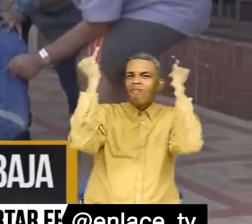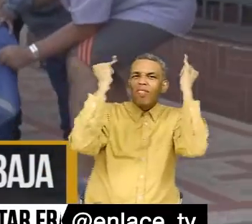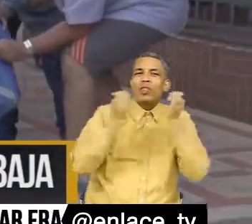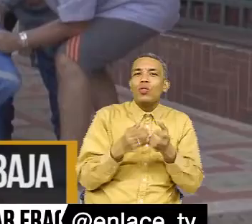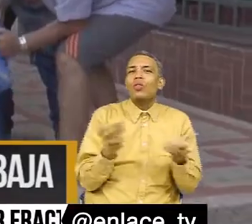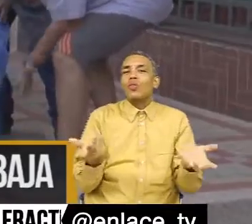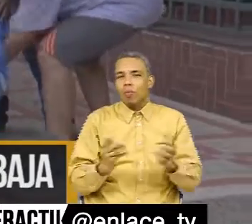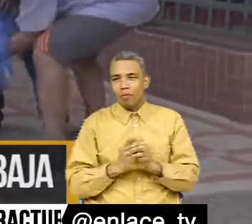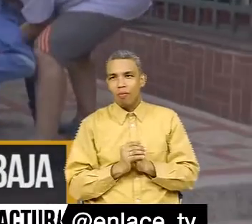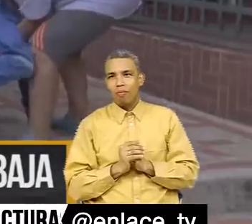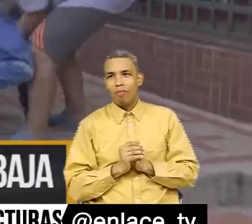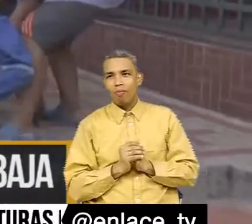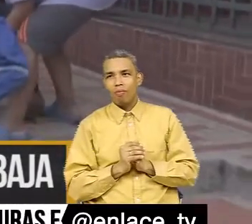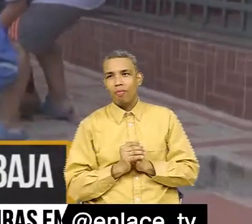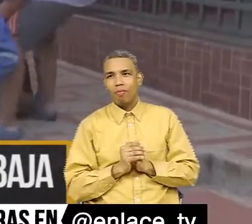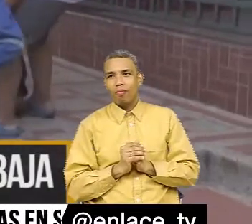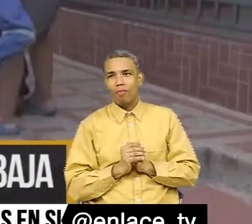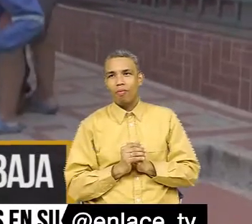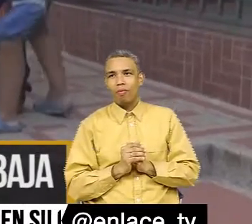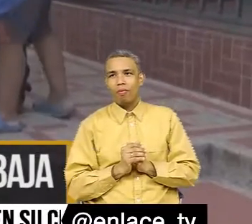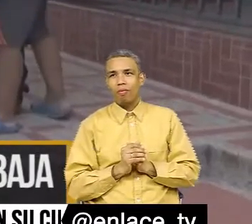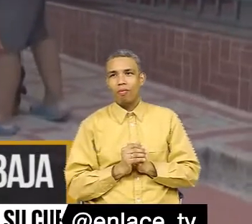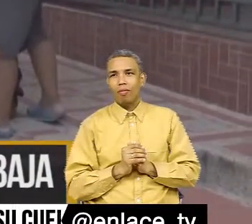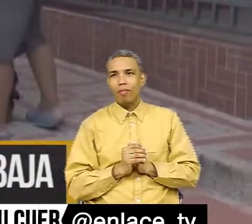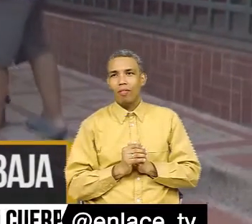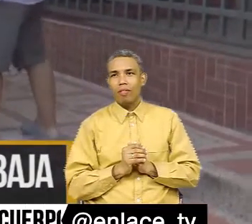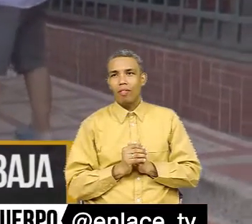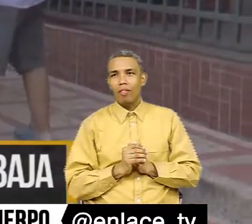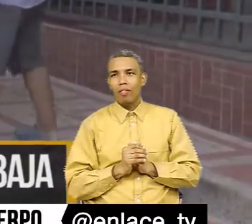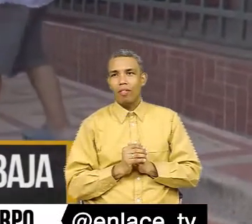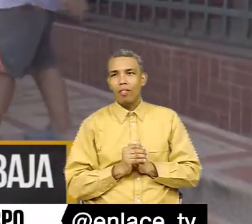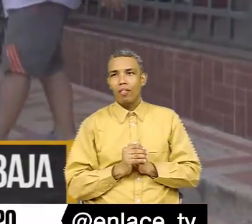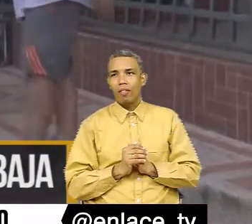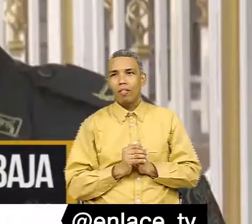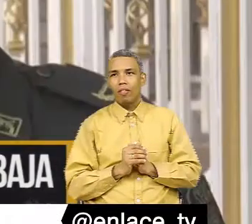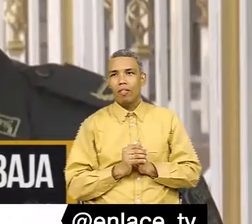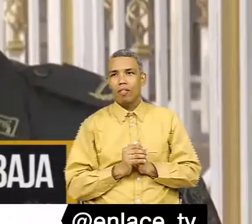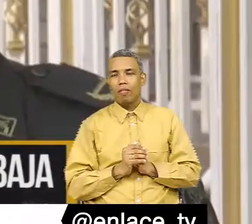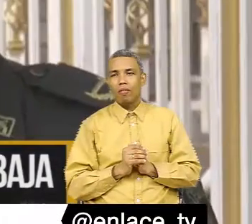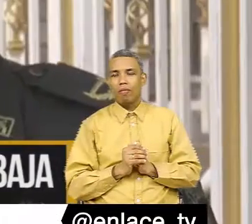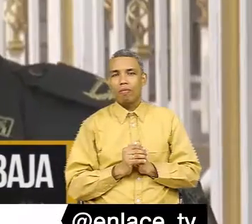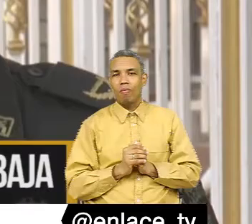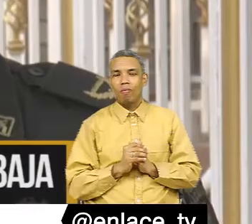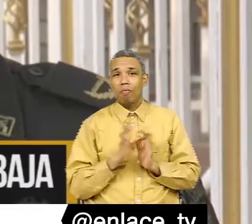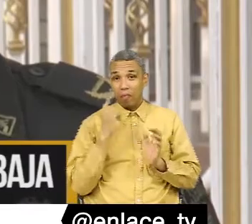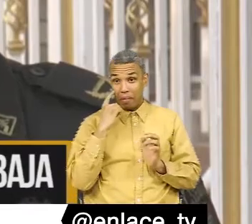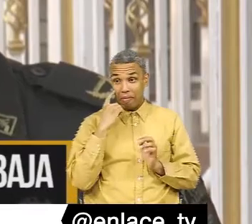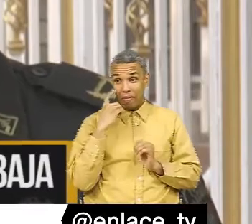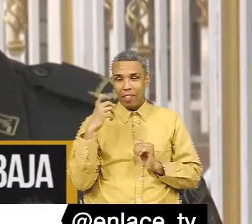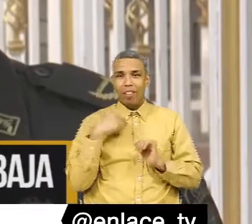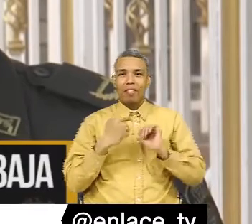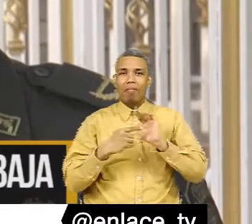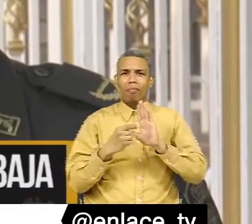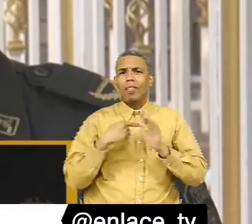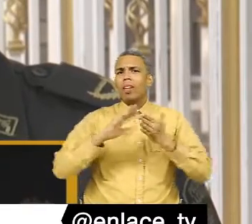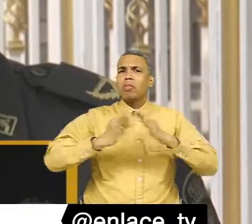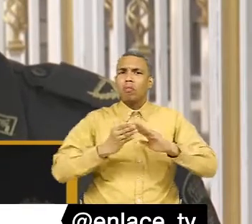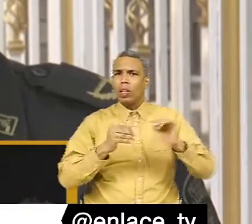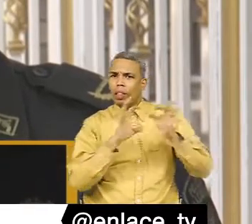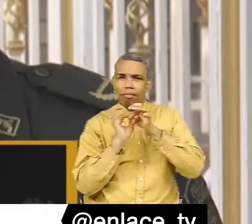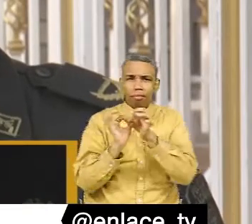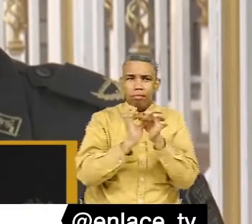Policía Nacional para mitigar algunos factores de riesgo, pues se encuentra precisamente esta a destacar, donde la integración de la